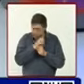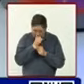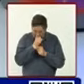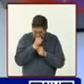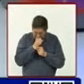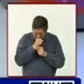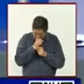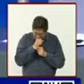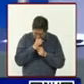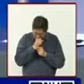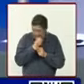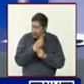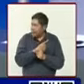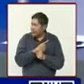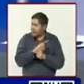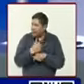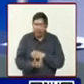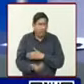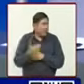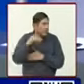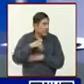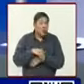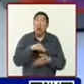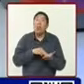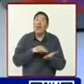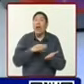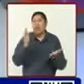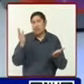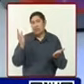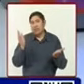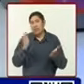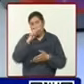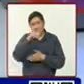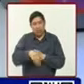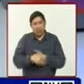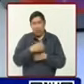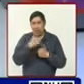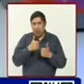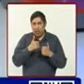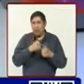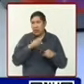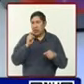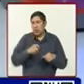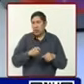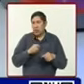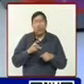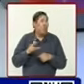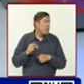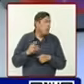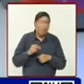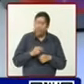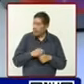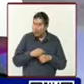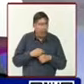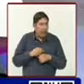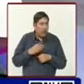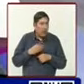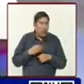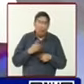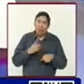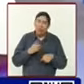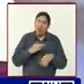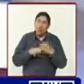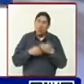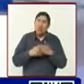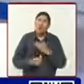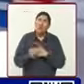ejemplo, tienen que estar 24 horas. Como médicos. Después descansan también. 24 horas, pero eso no garantiza que van a descansar lo necesario, y han no perdido igual. Prácticamente todas las